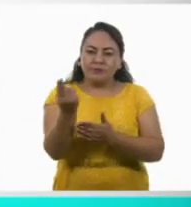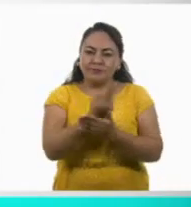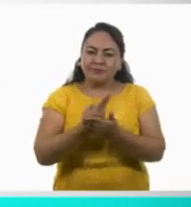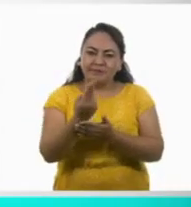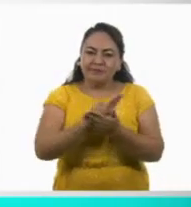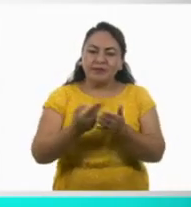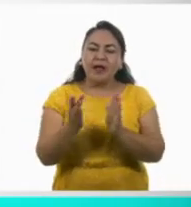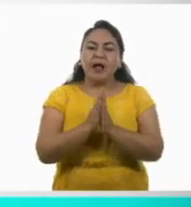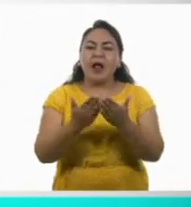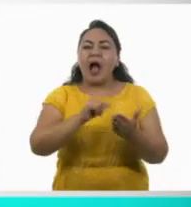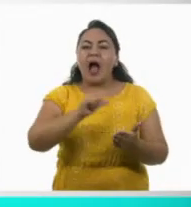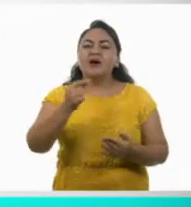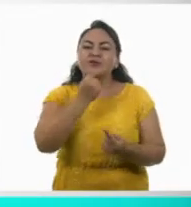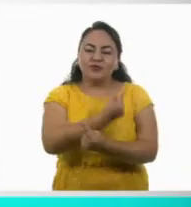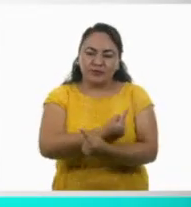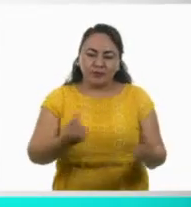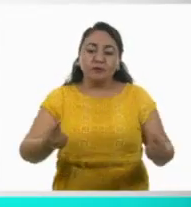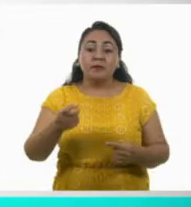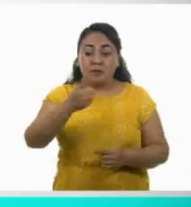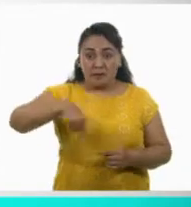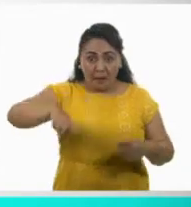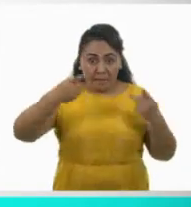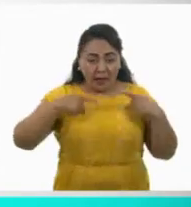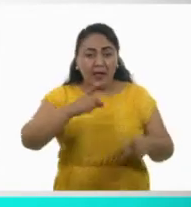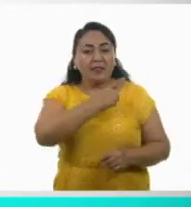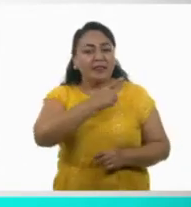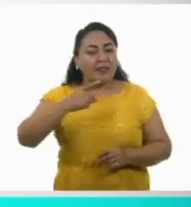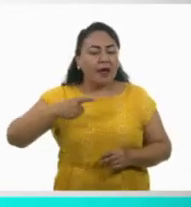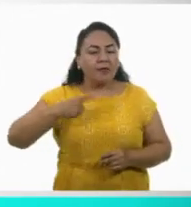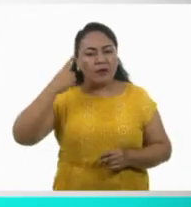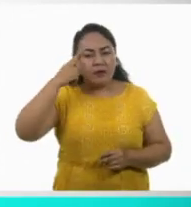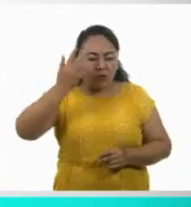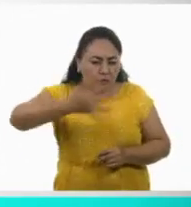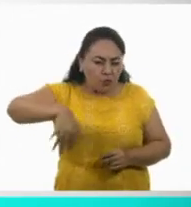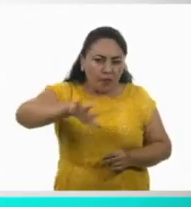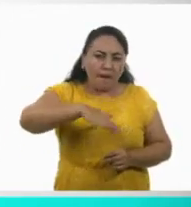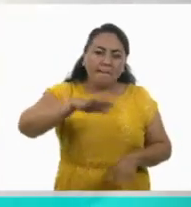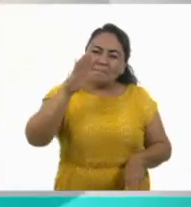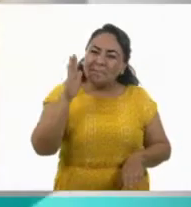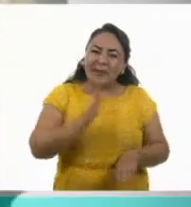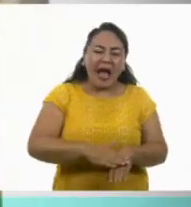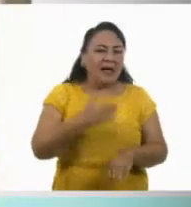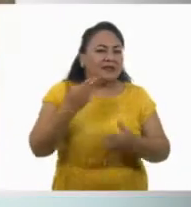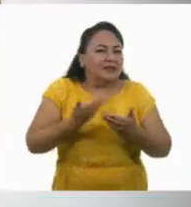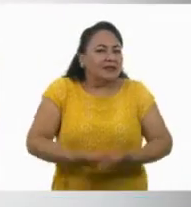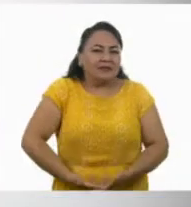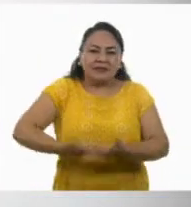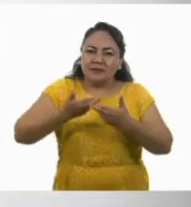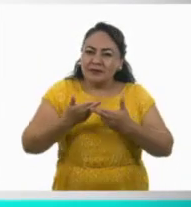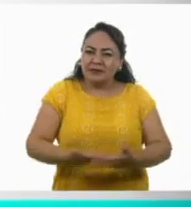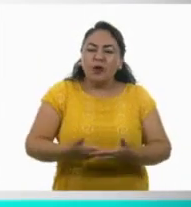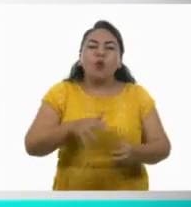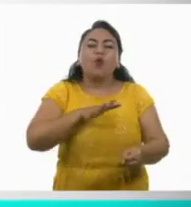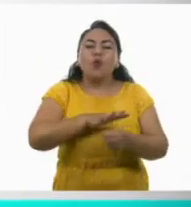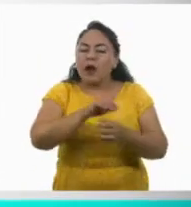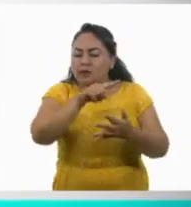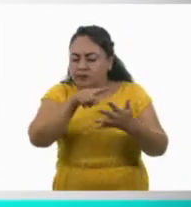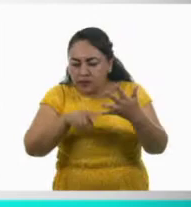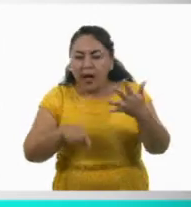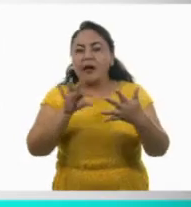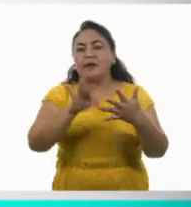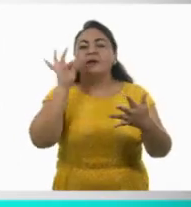que debe la gente buscar la mayor cantidad de recursos y entre ellos el arte